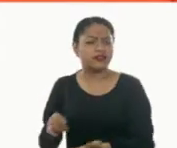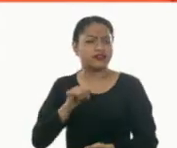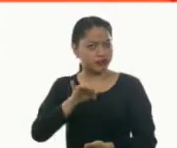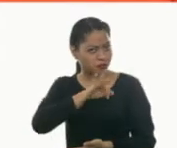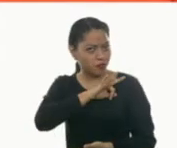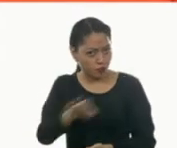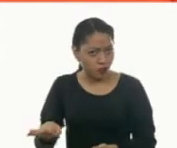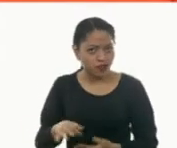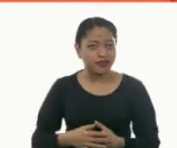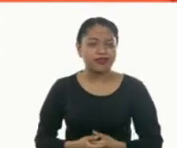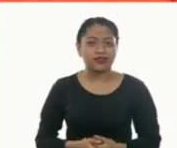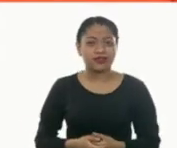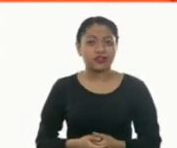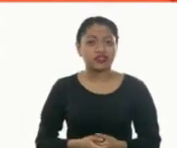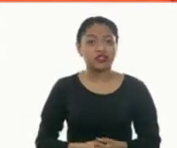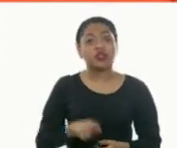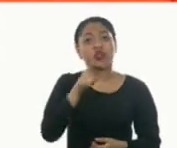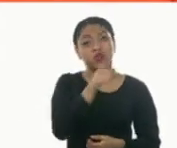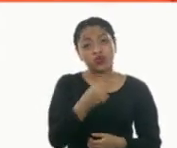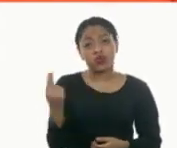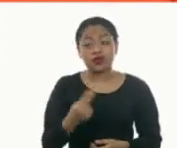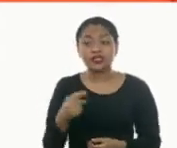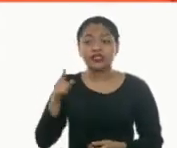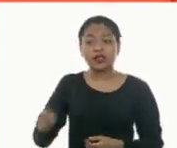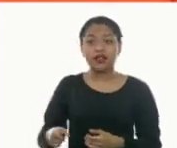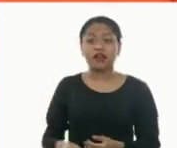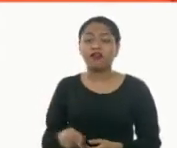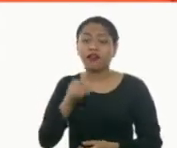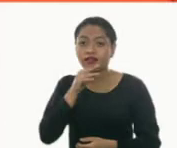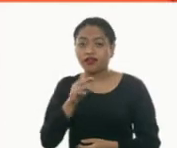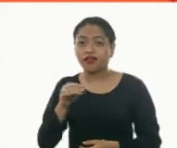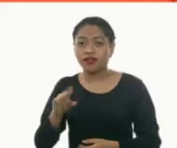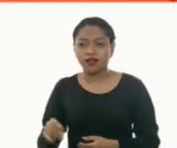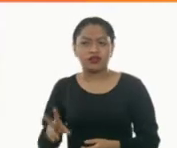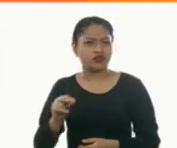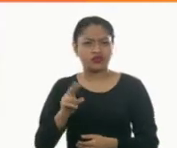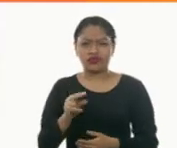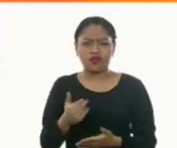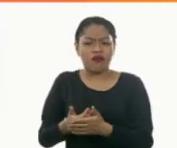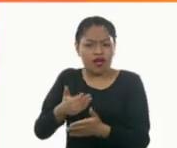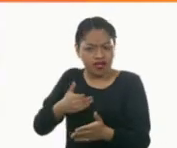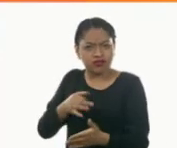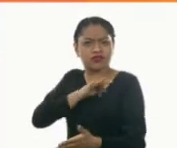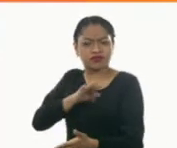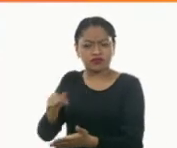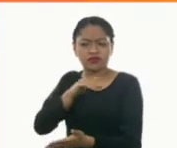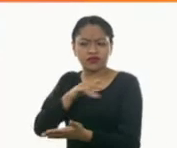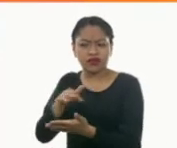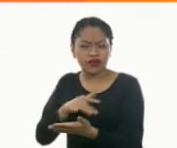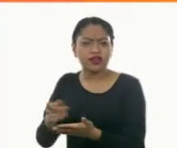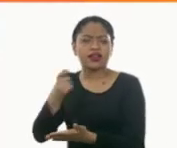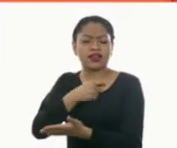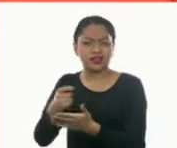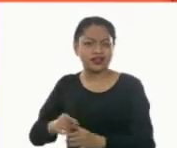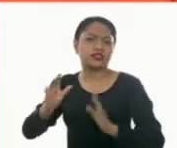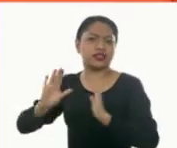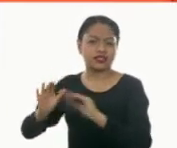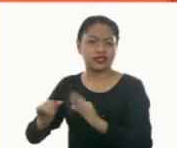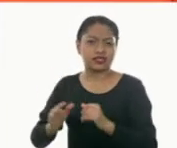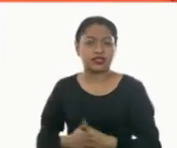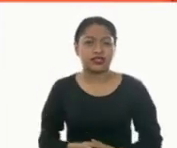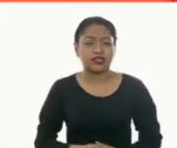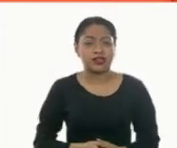necesariamente necesitamos esperar a que hablen para iniciar con la lectura y escritura. Y también que